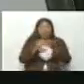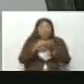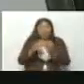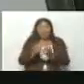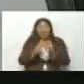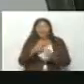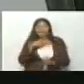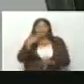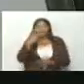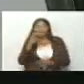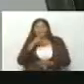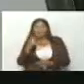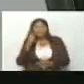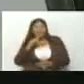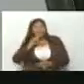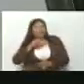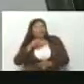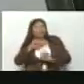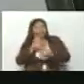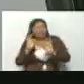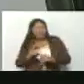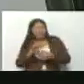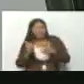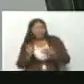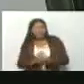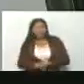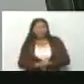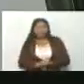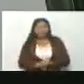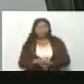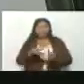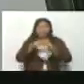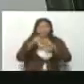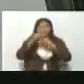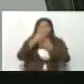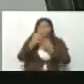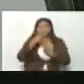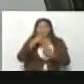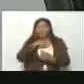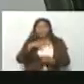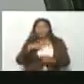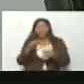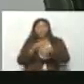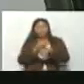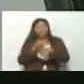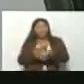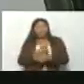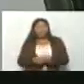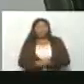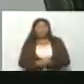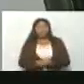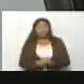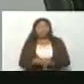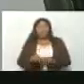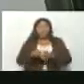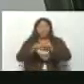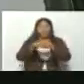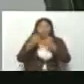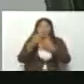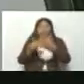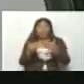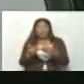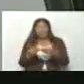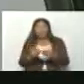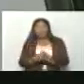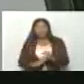voceros a mentir, a decir estas situaciones, como para decir que nuestro gobierno viola la convención colectiva y